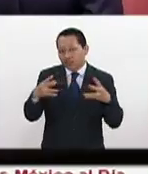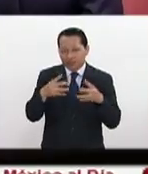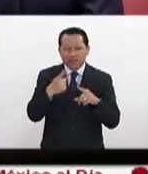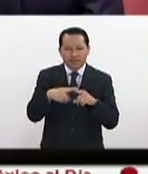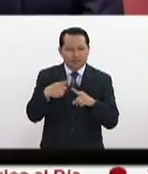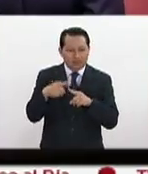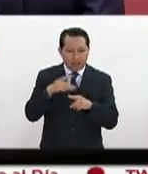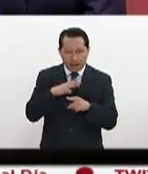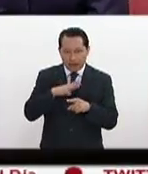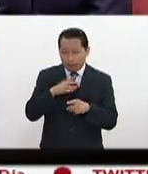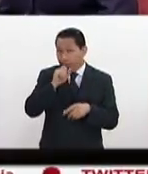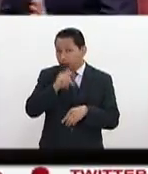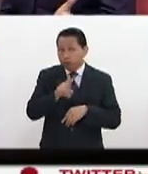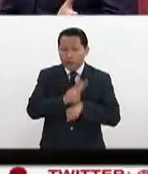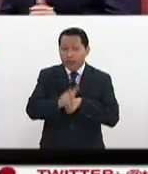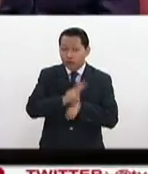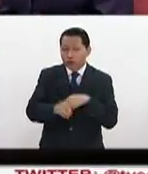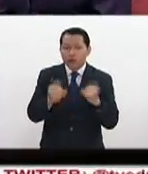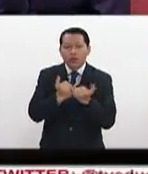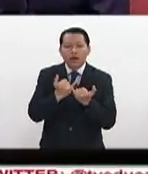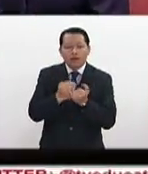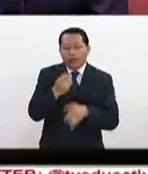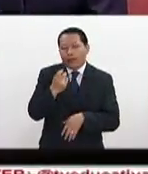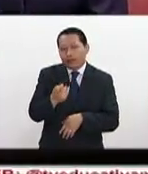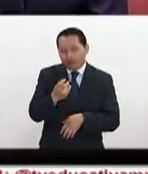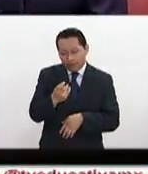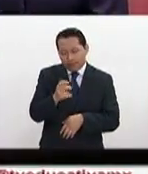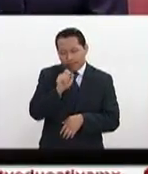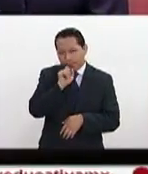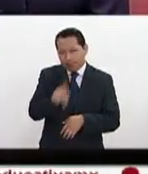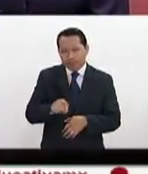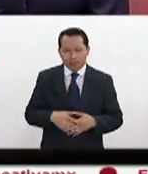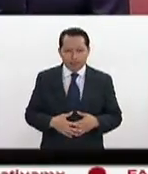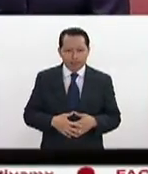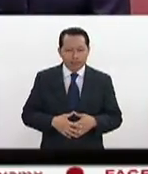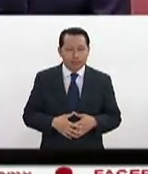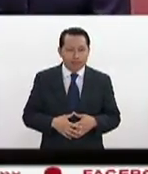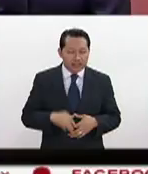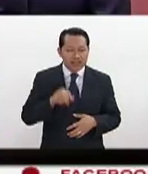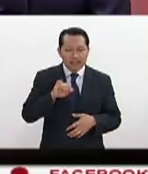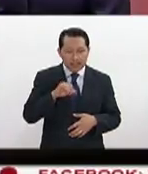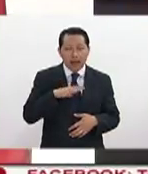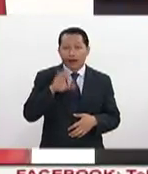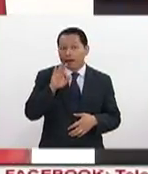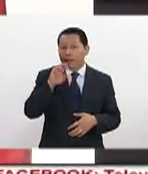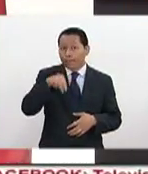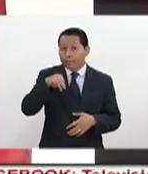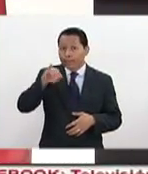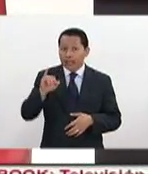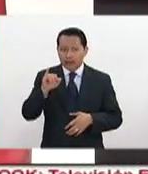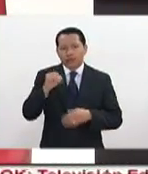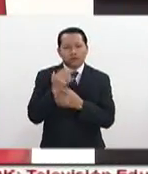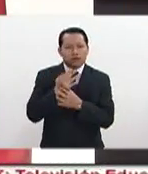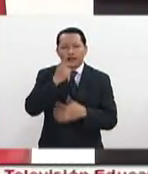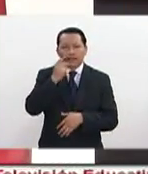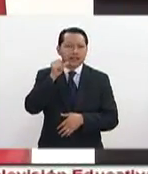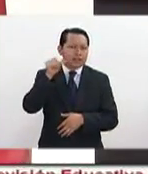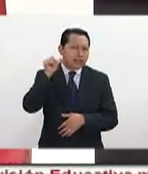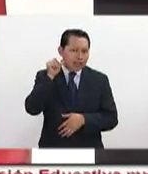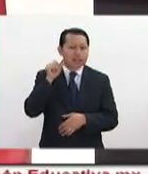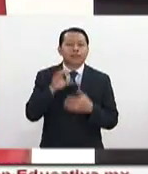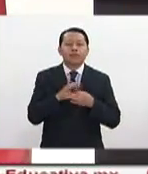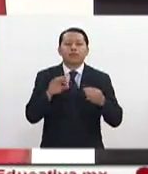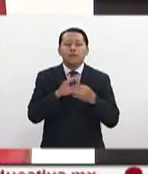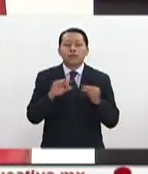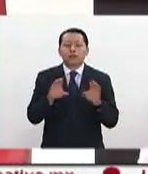las penurias del pueblo venezolano pues están ahí presentes, ¿no? Así es, el Fondo Monetario Internacional señalaba ayer que